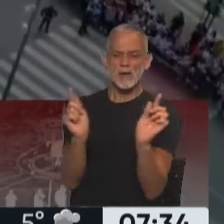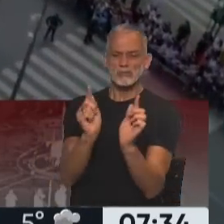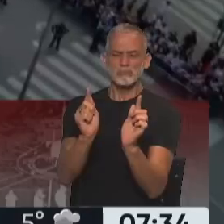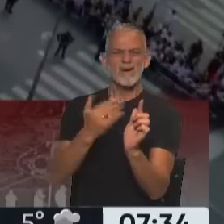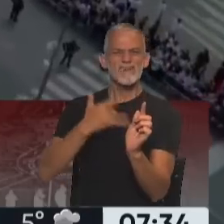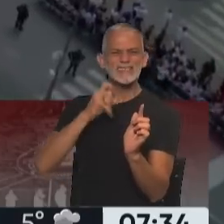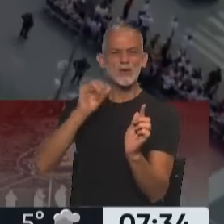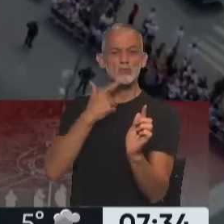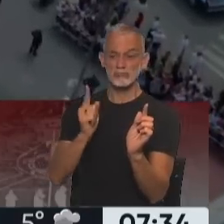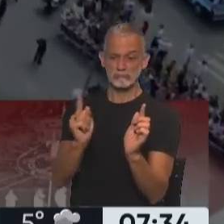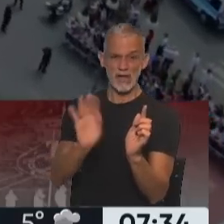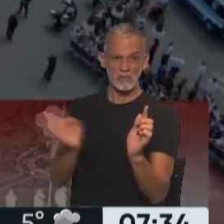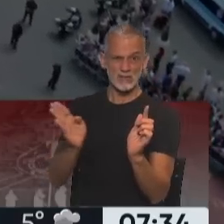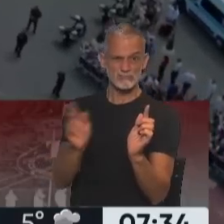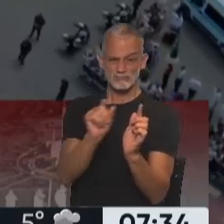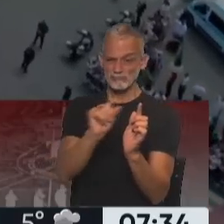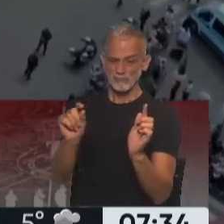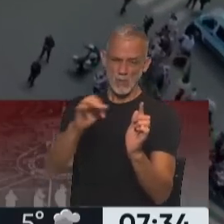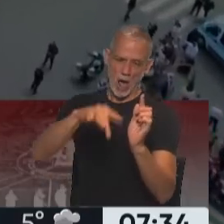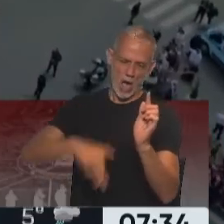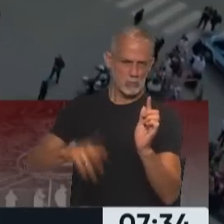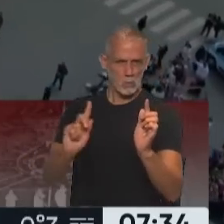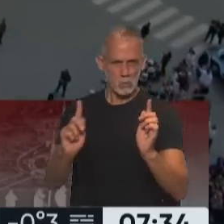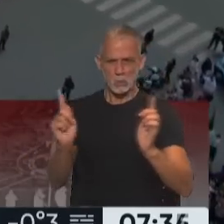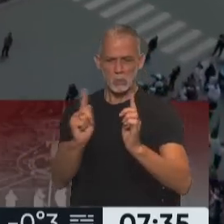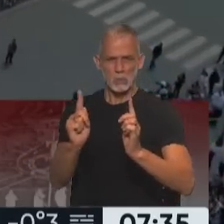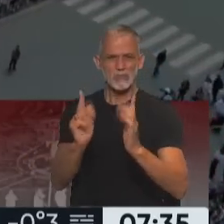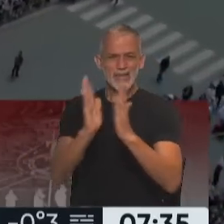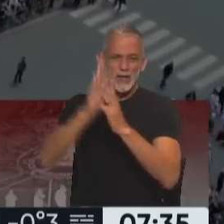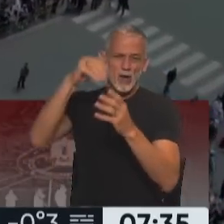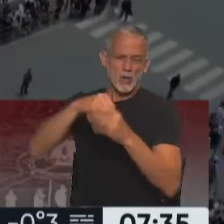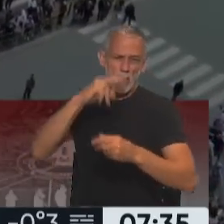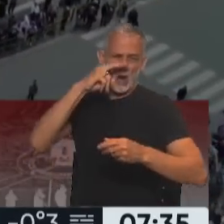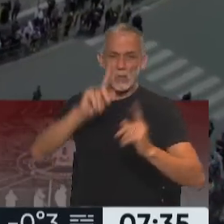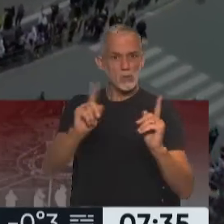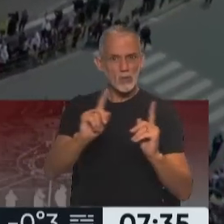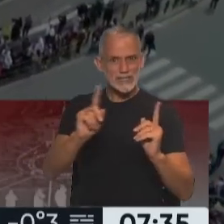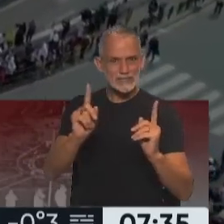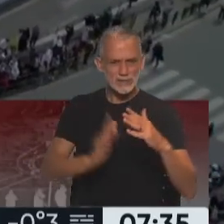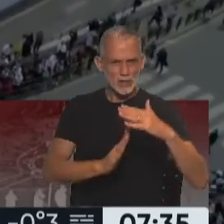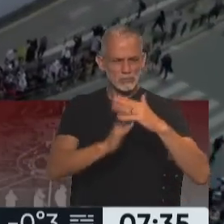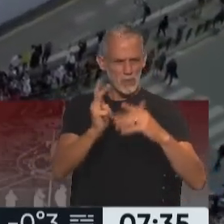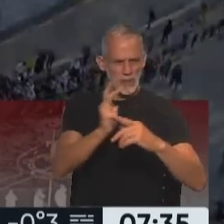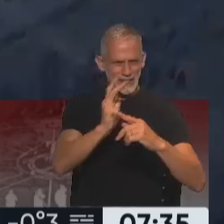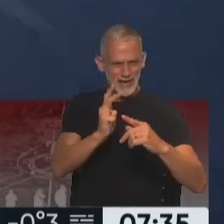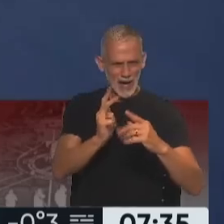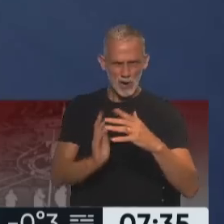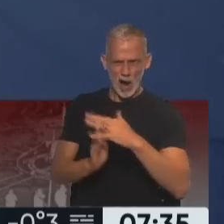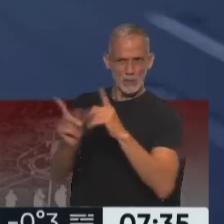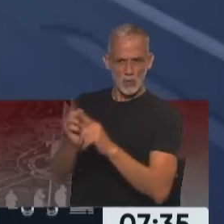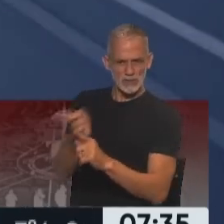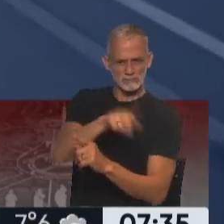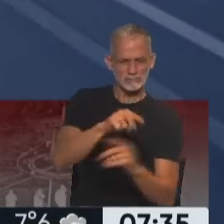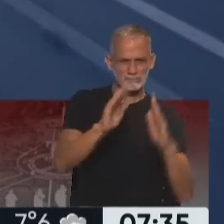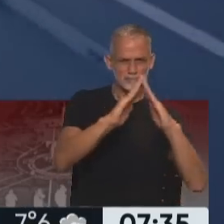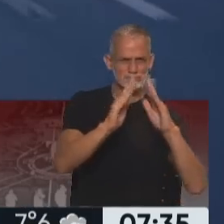escrita en una iglesia que no forma parte justamente del ejido central de la Basílica